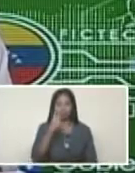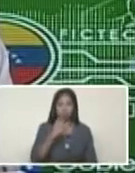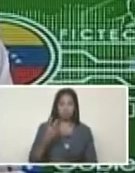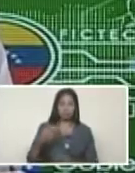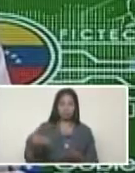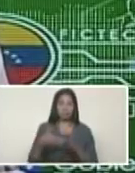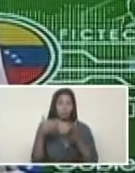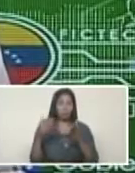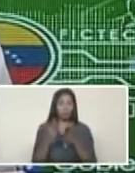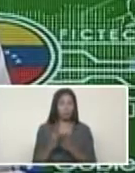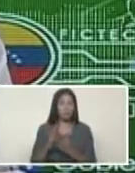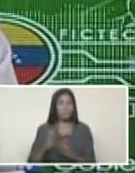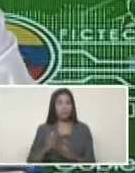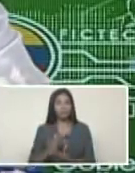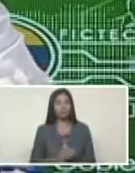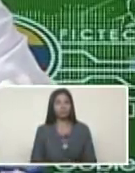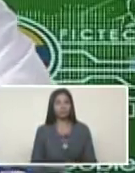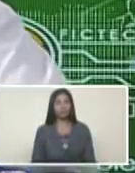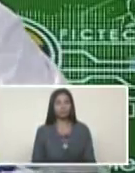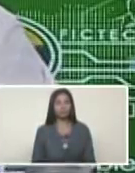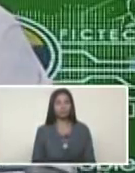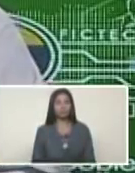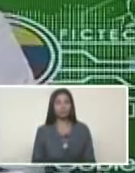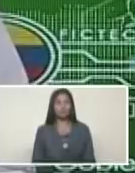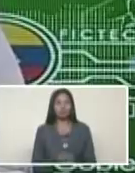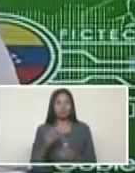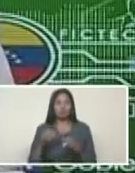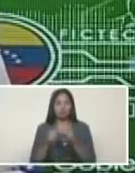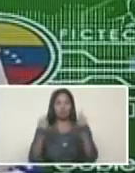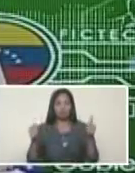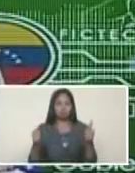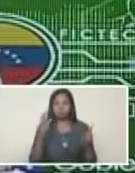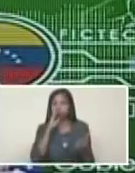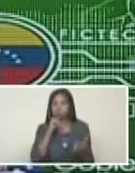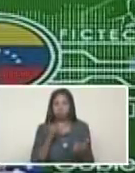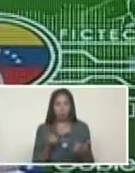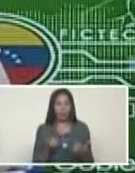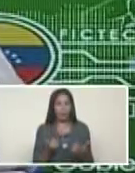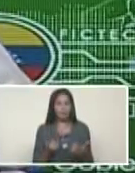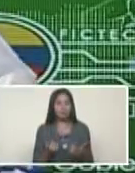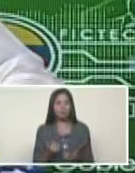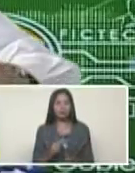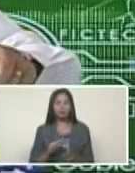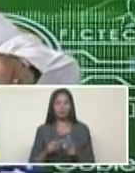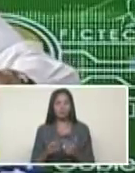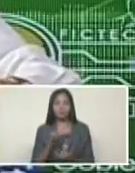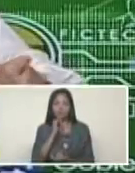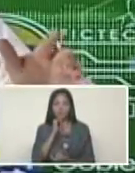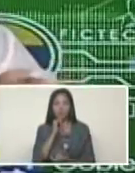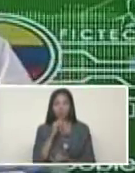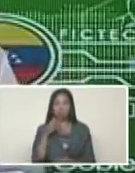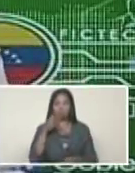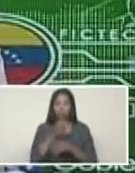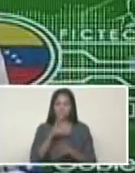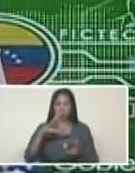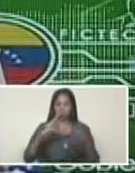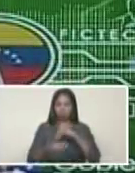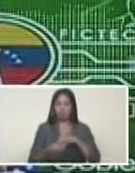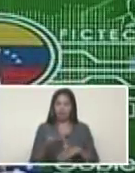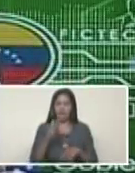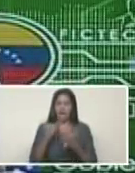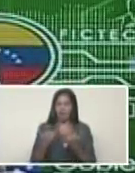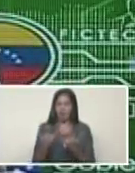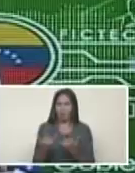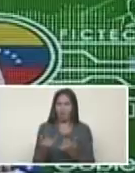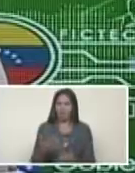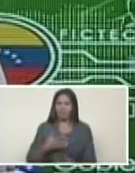inmoral que no tiene límites y que ahora anuncian que vienen por los CLAP. Les